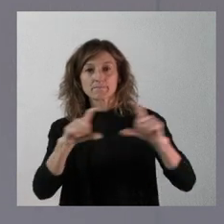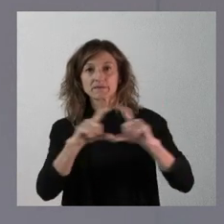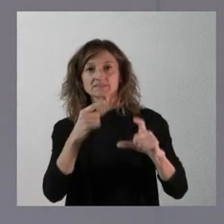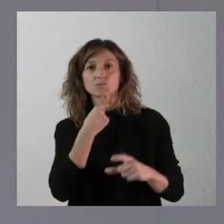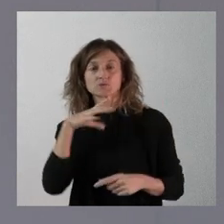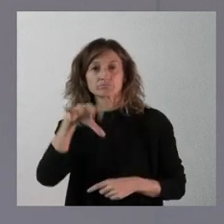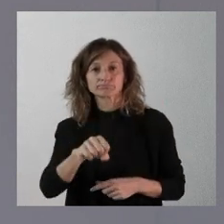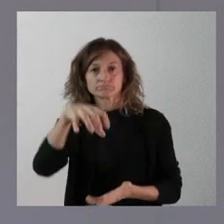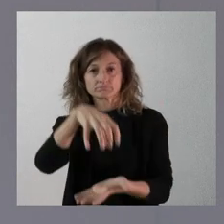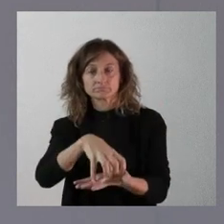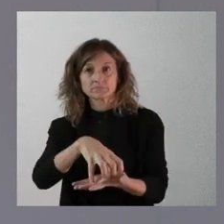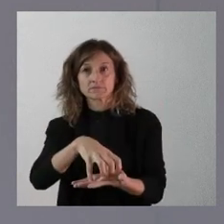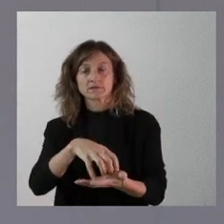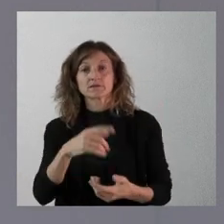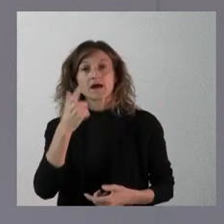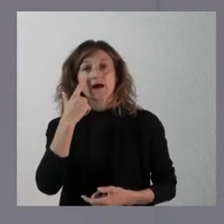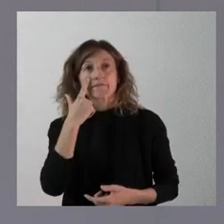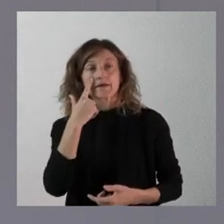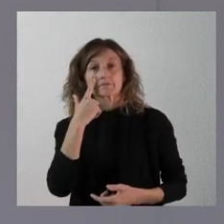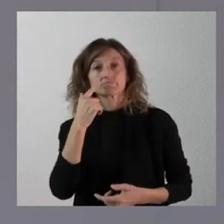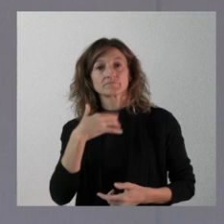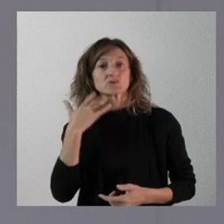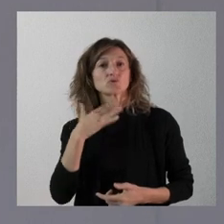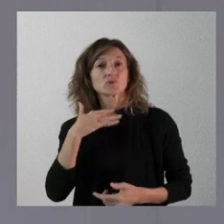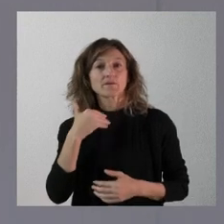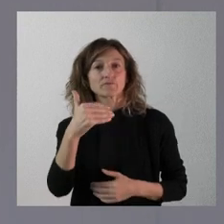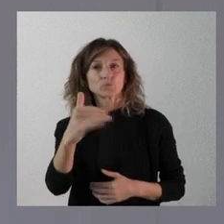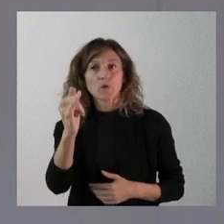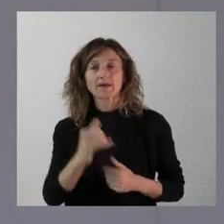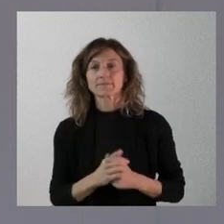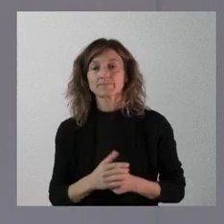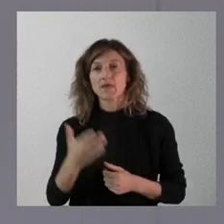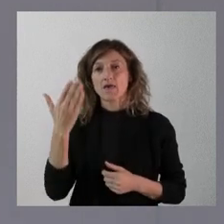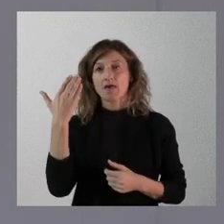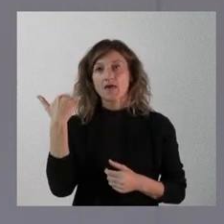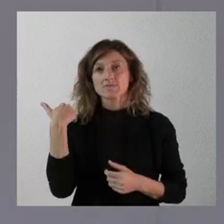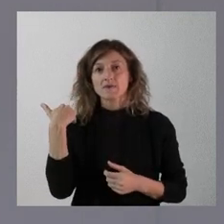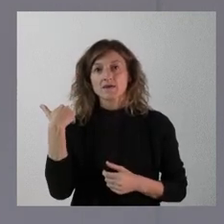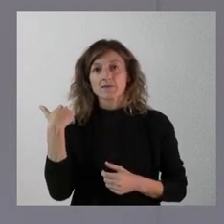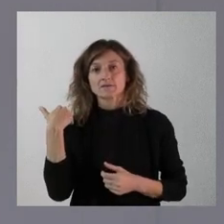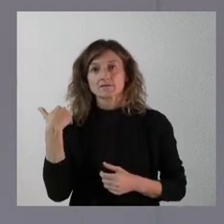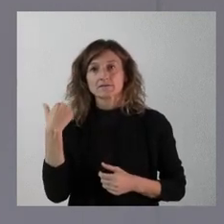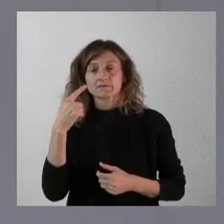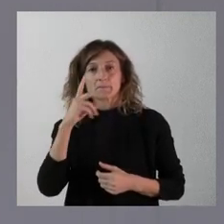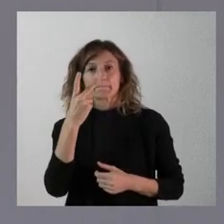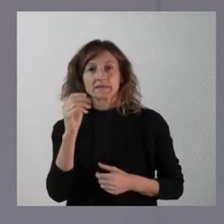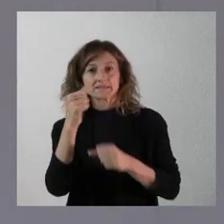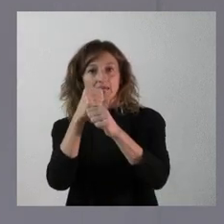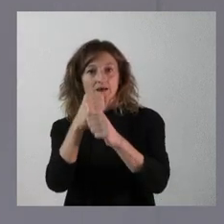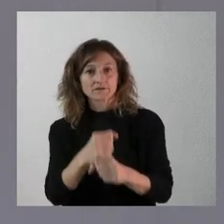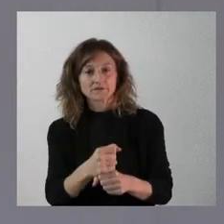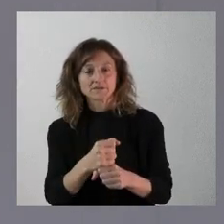Y si todos sabemos acertar yo creo que Soria tiene futuro en ese sentido ayer asistíamos también como usted dice al 20 aniversario